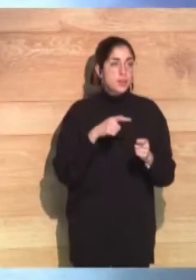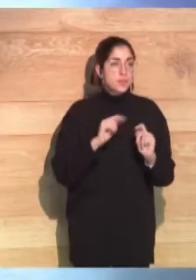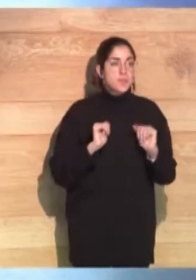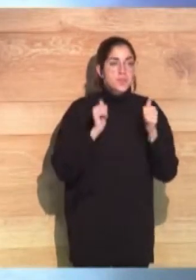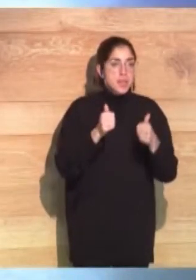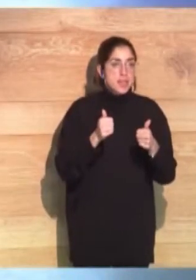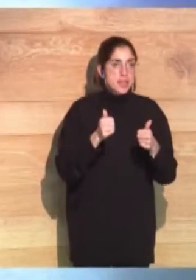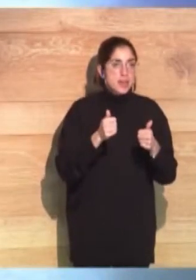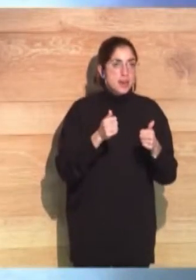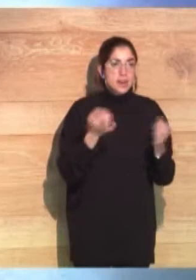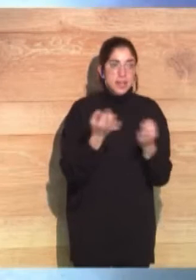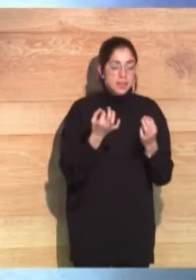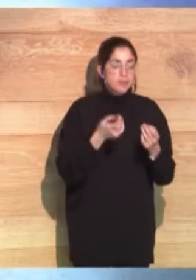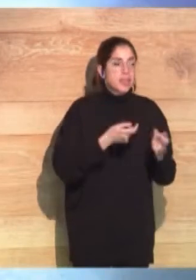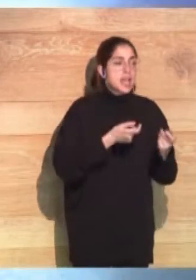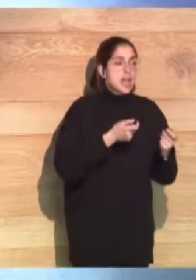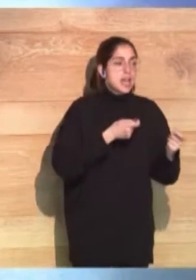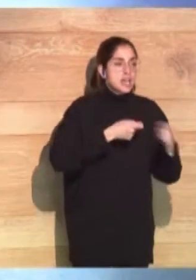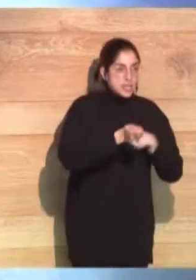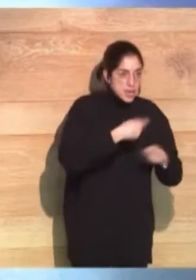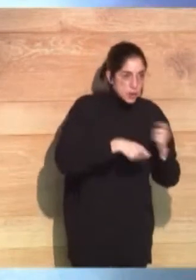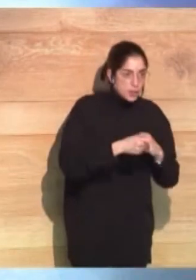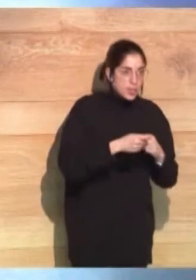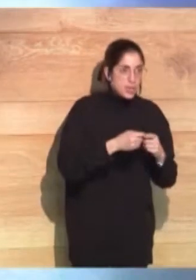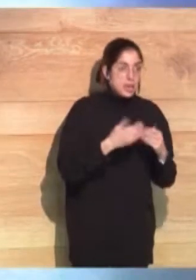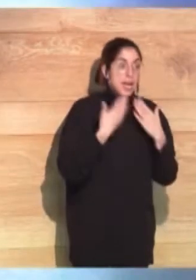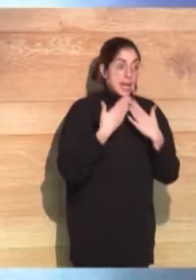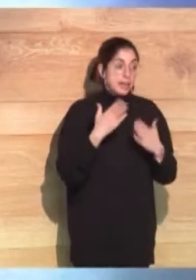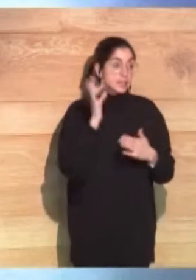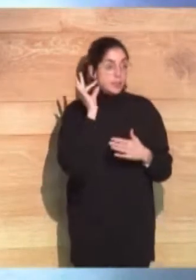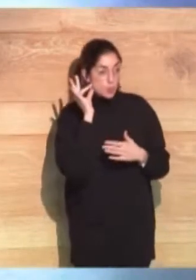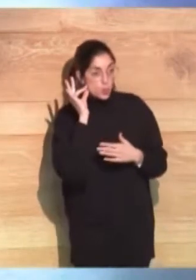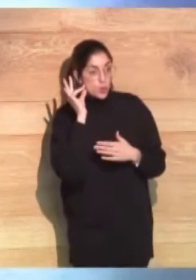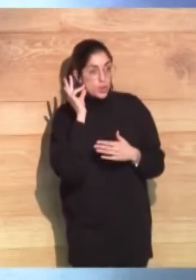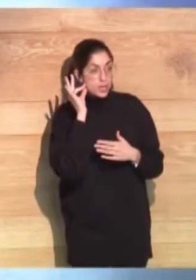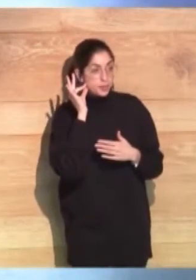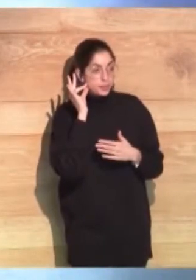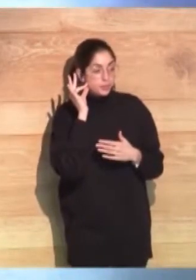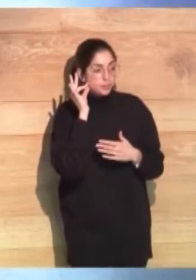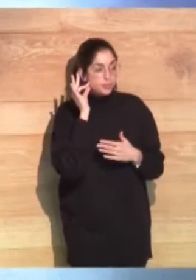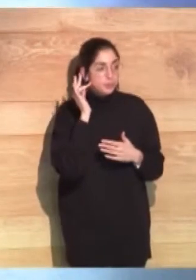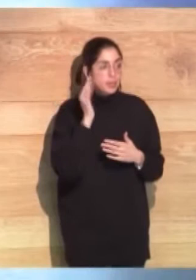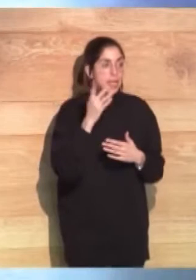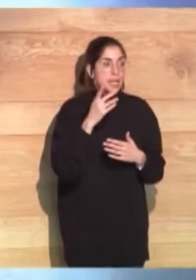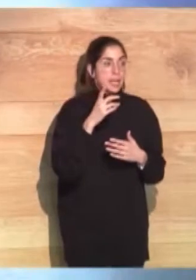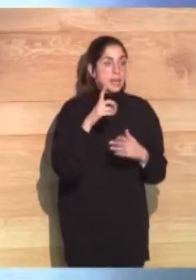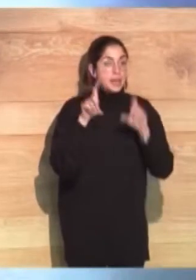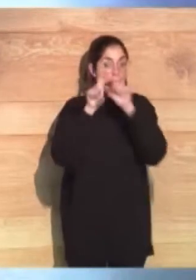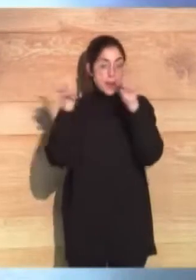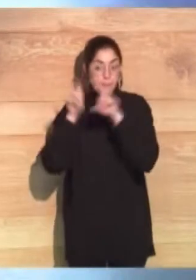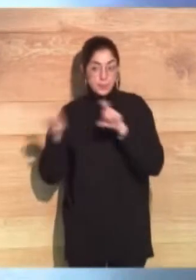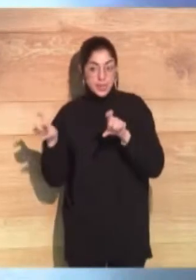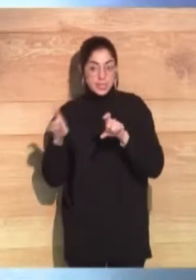a negociar, bajo la dirección de una mujer, que los fabricantes